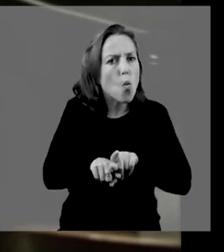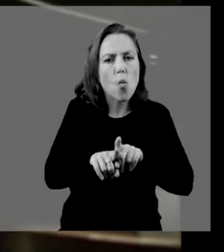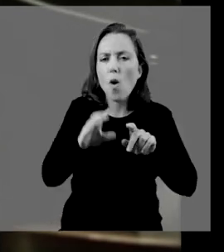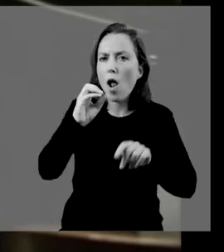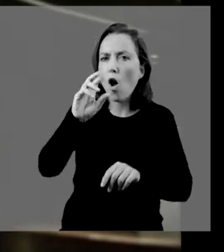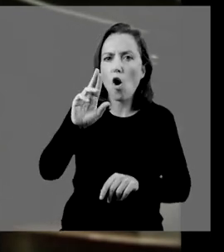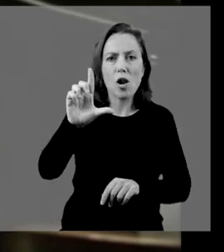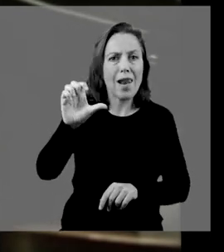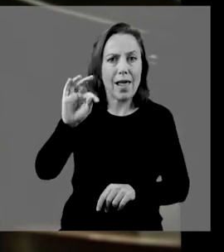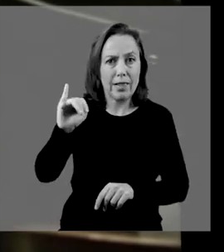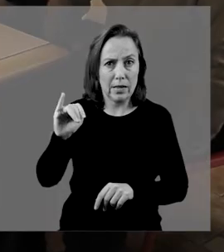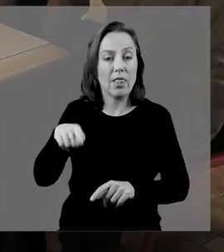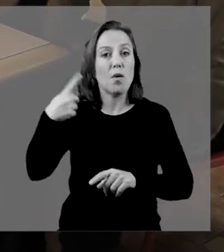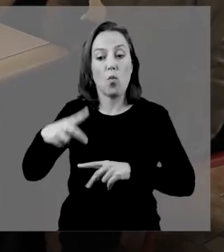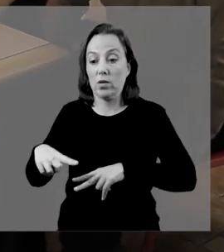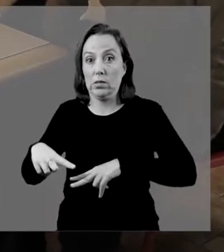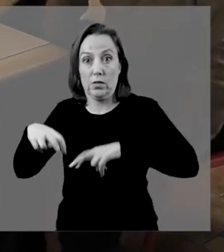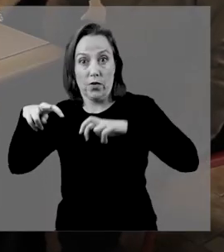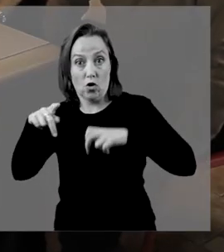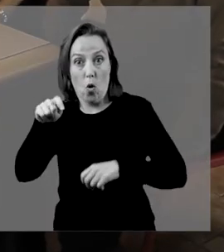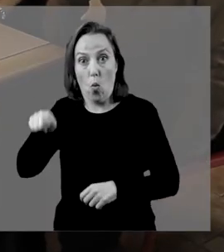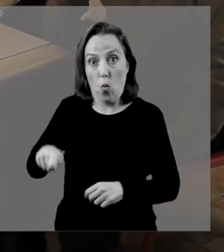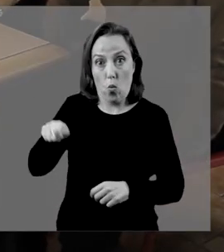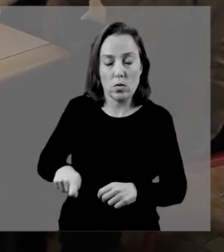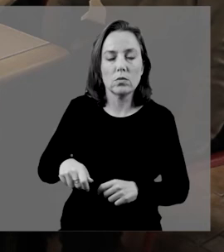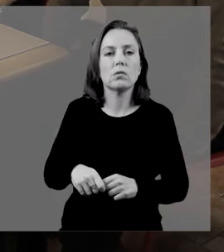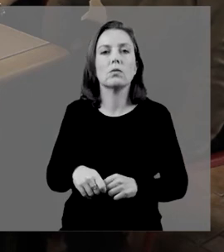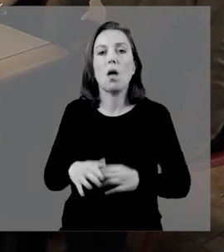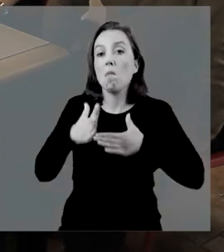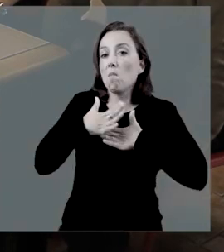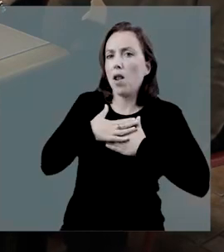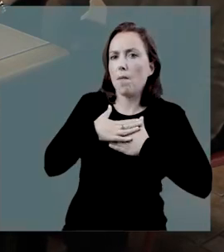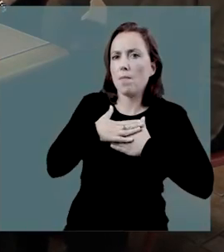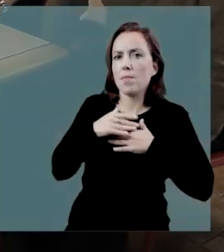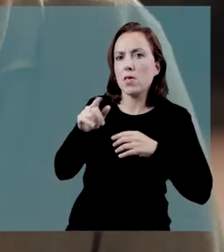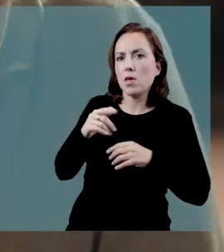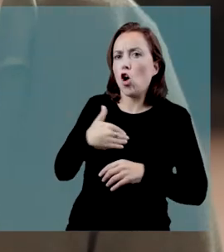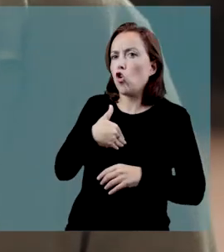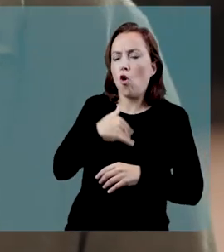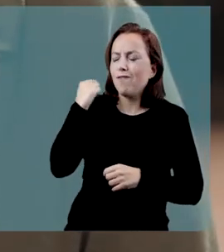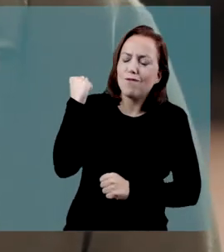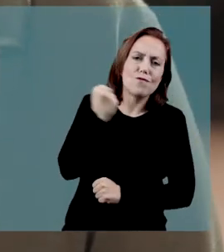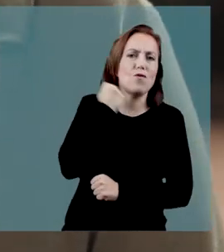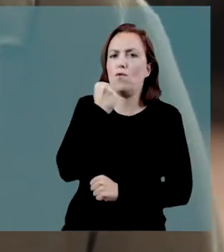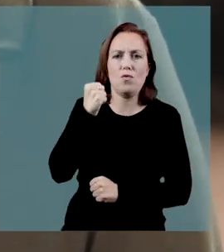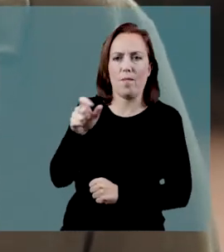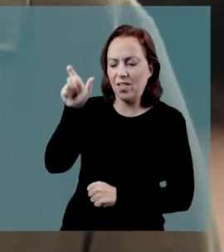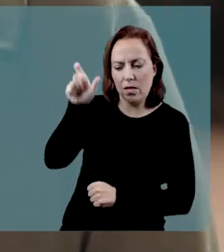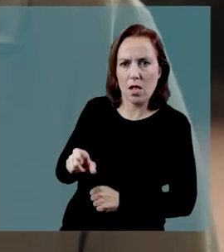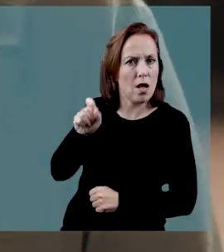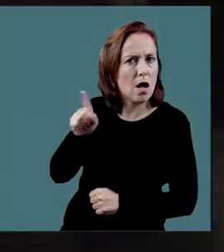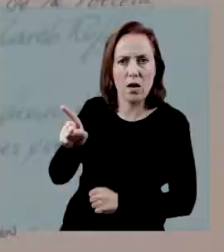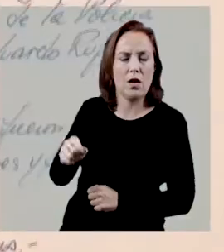la investigación judicial. Para mí cumplió un rol fundamental hasta para la preservación, a